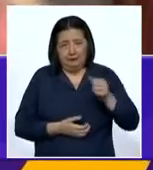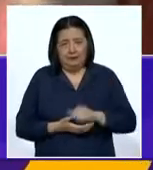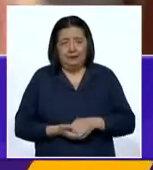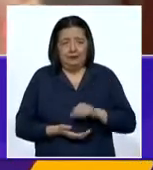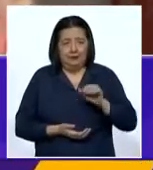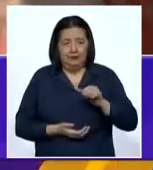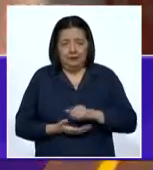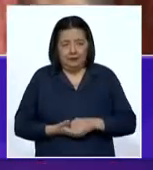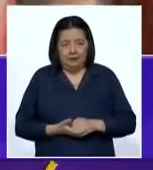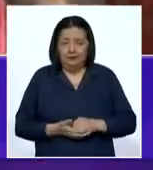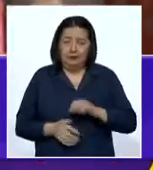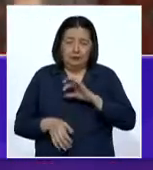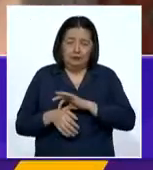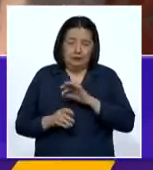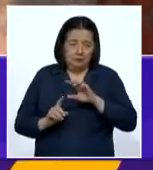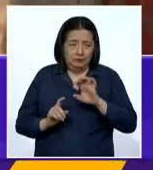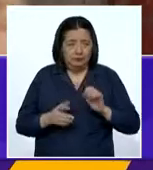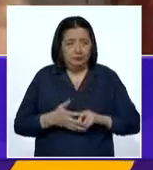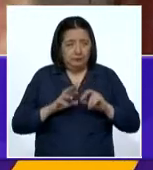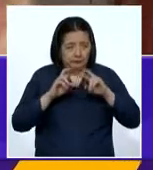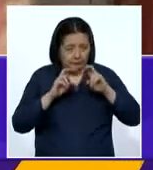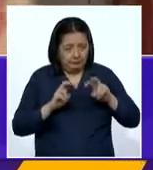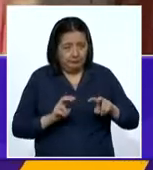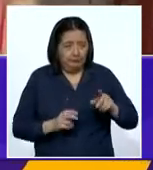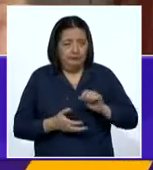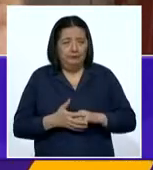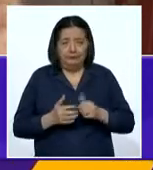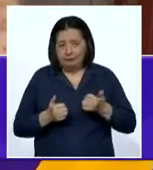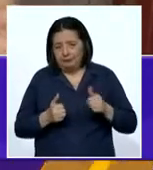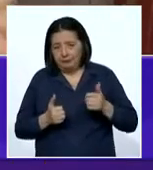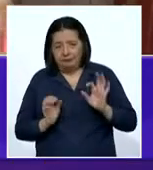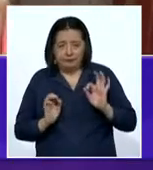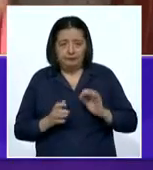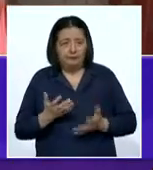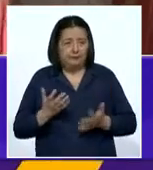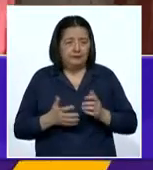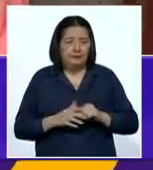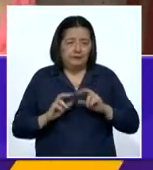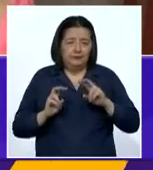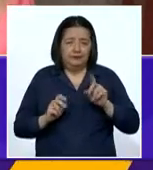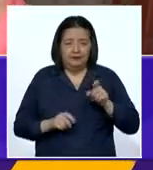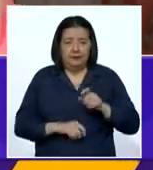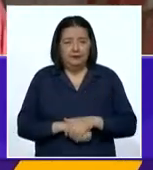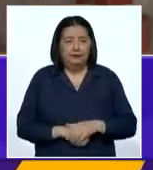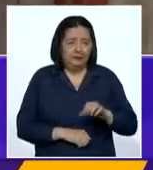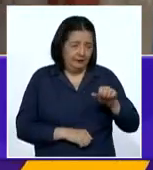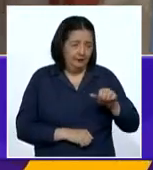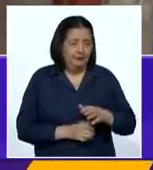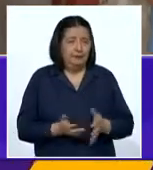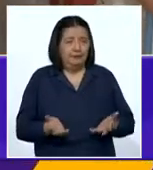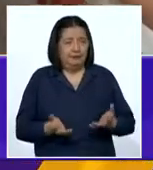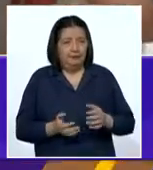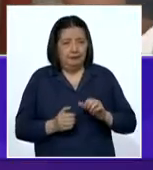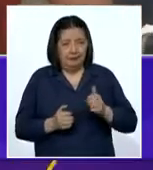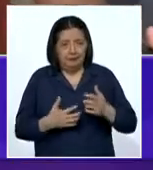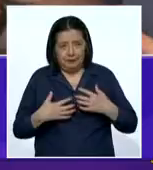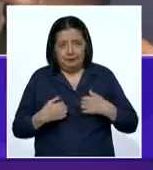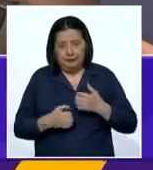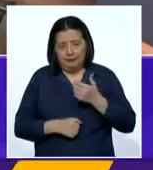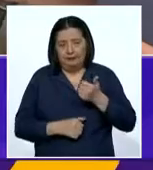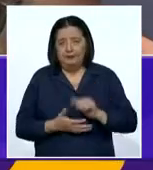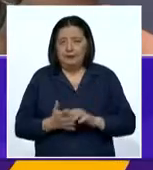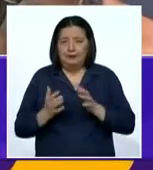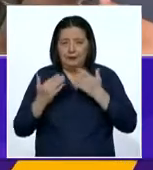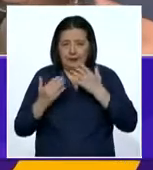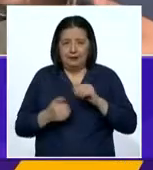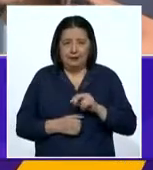Sí. Más o menos, el veterinario para que los pueda revisar. Bien, parece que están bien, pero igual una revisión creo que sería necesaria, ¿no? Sí, para que estén un poco mejor.